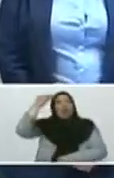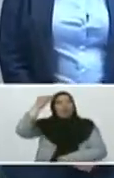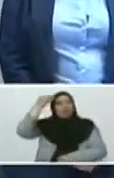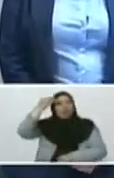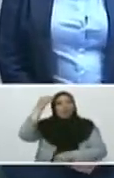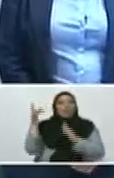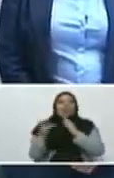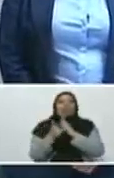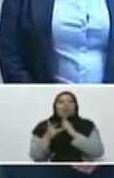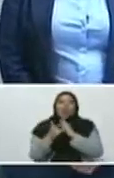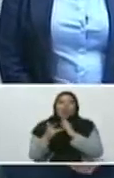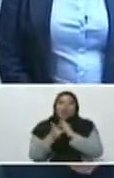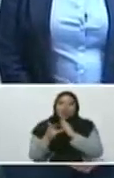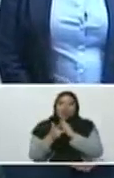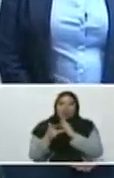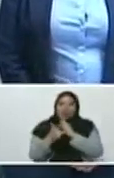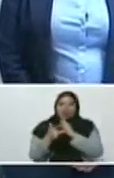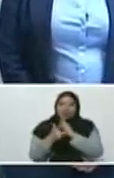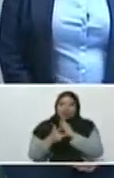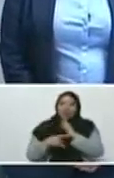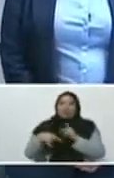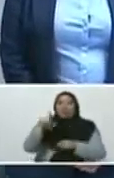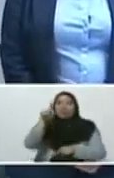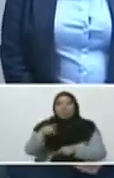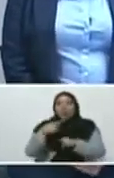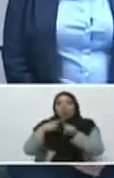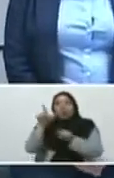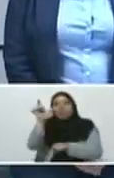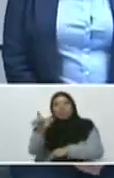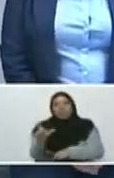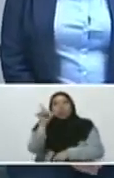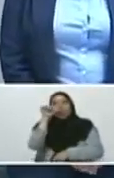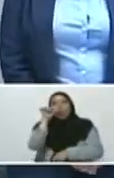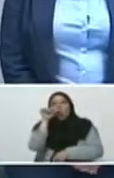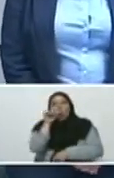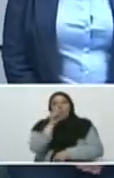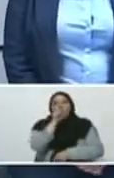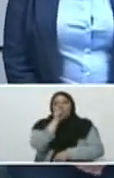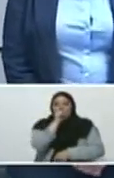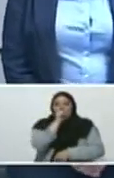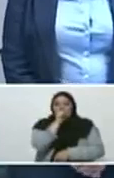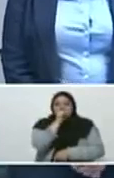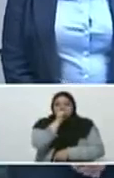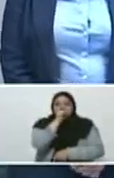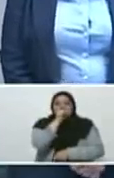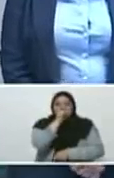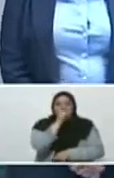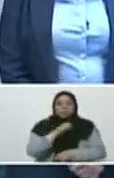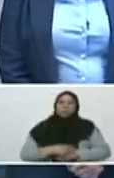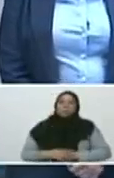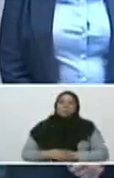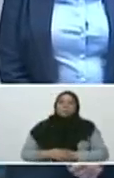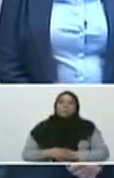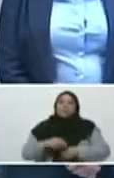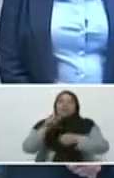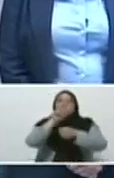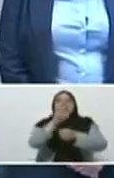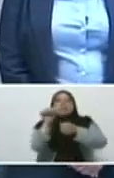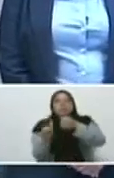la producción. Wilmar Castro Soteldo, está el vice, ¿cómo es? El